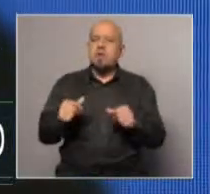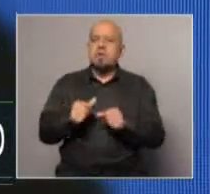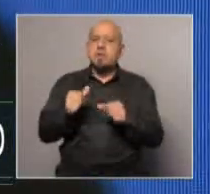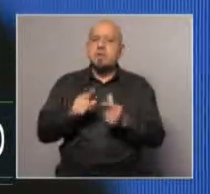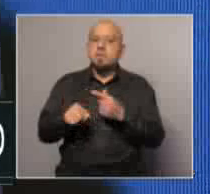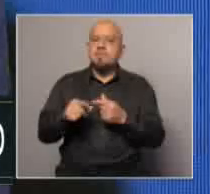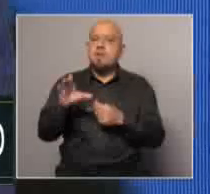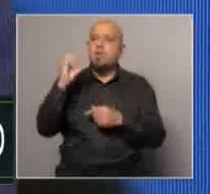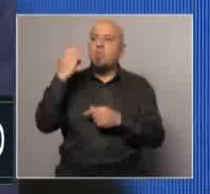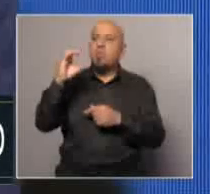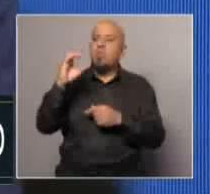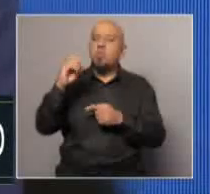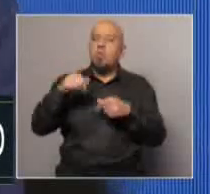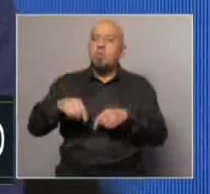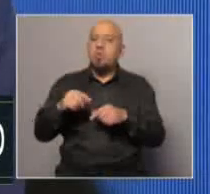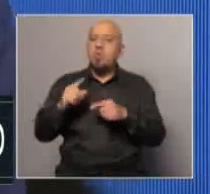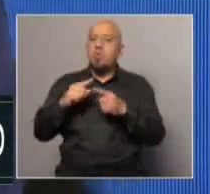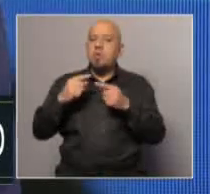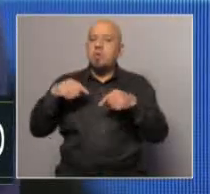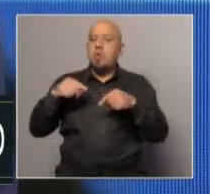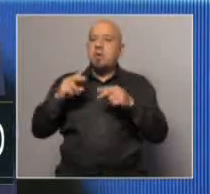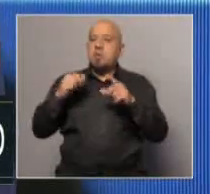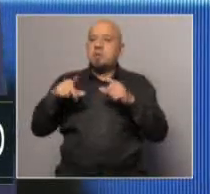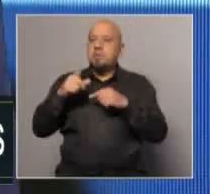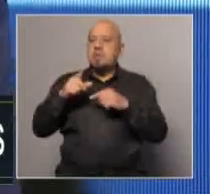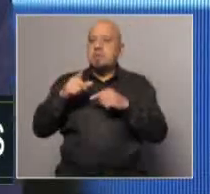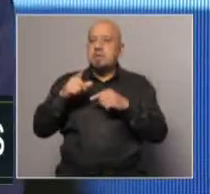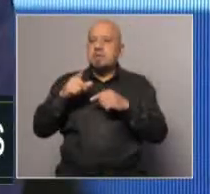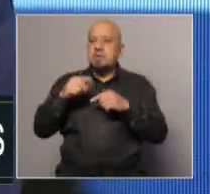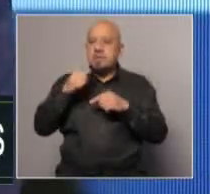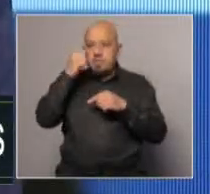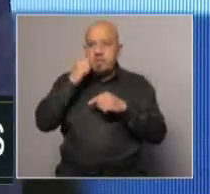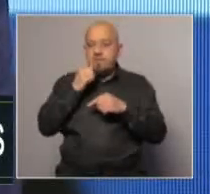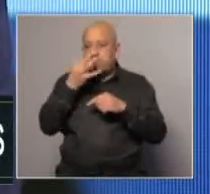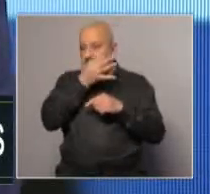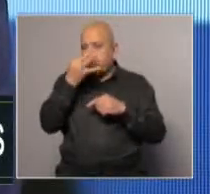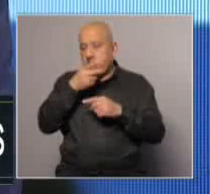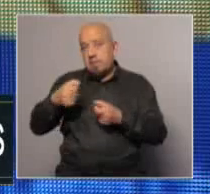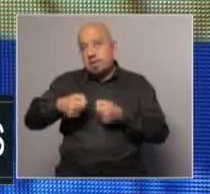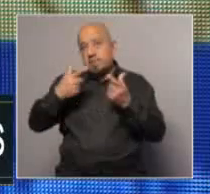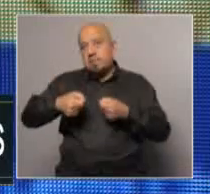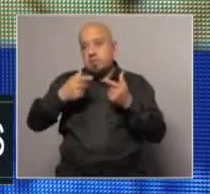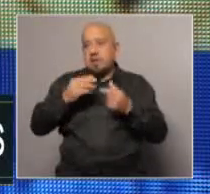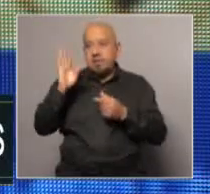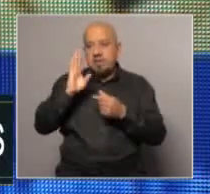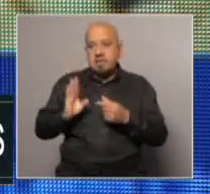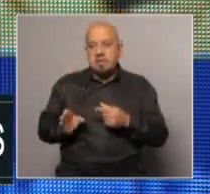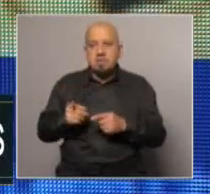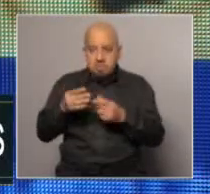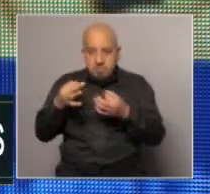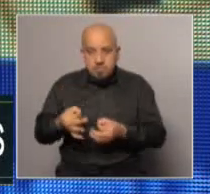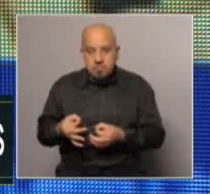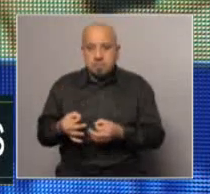partir de los clubes canábicos un narcotráfico hacia Brasil. A ver, lo que sí hay es un dato real, es que se